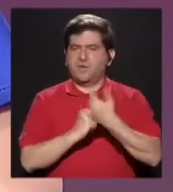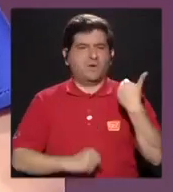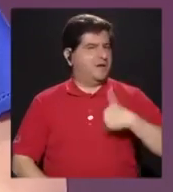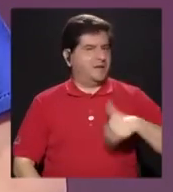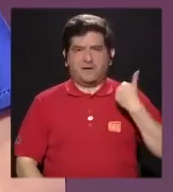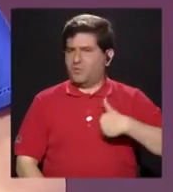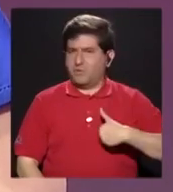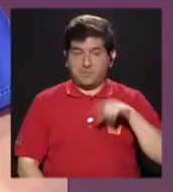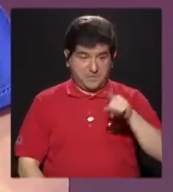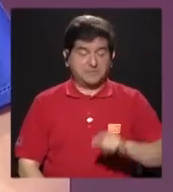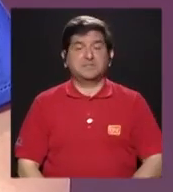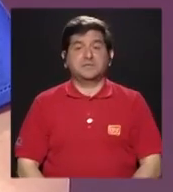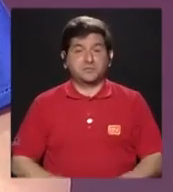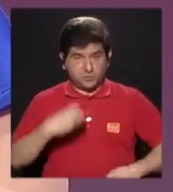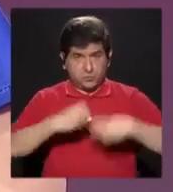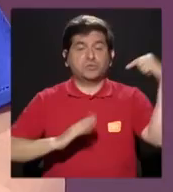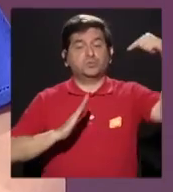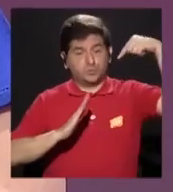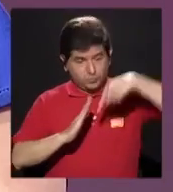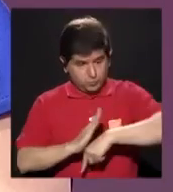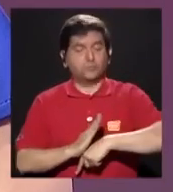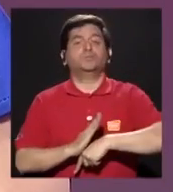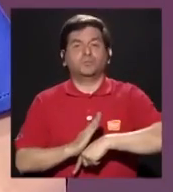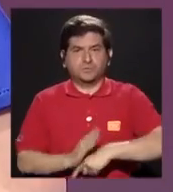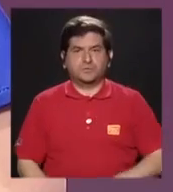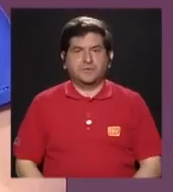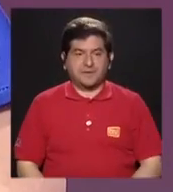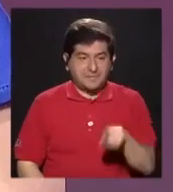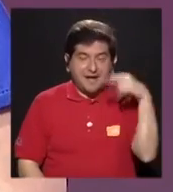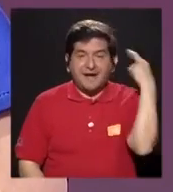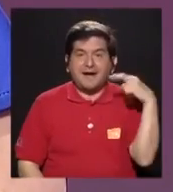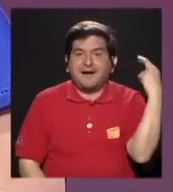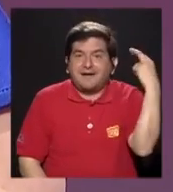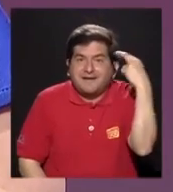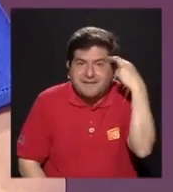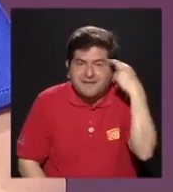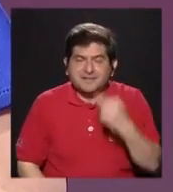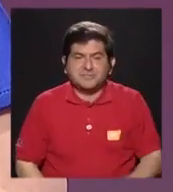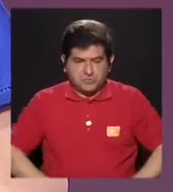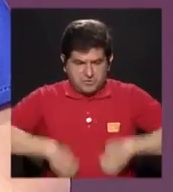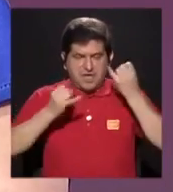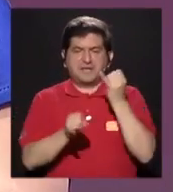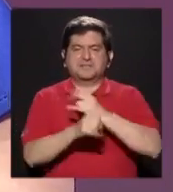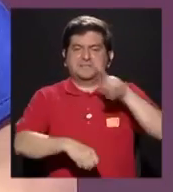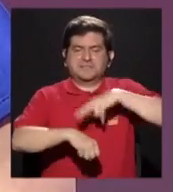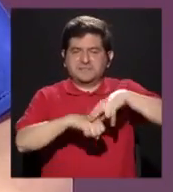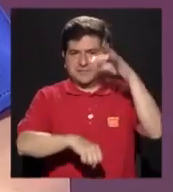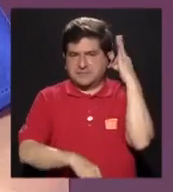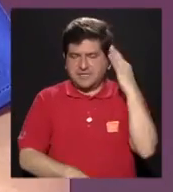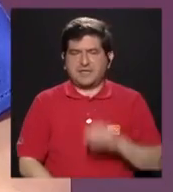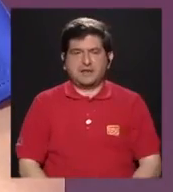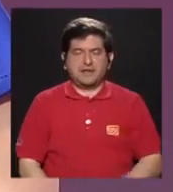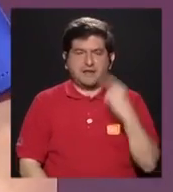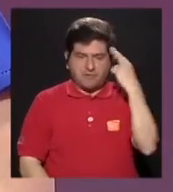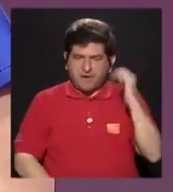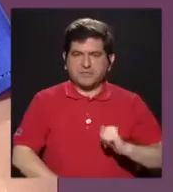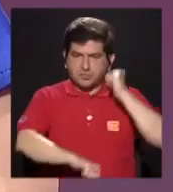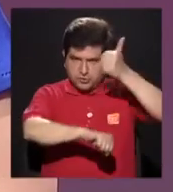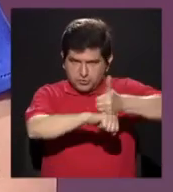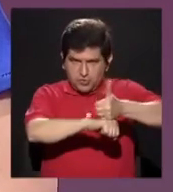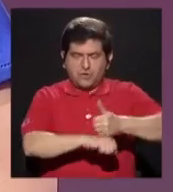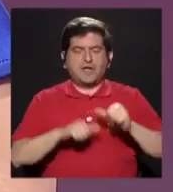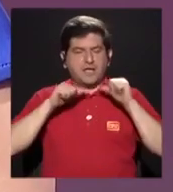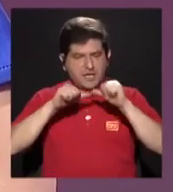los hombres y eso es muy grave eso es muy grave y esa es la razón por la cual existe el inamu por la cual se creó y por la cual